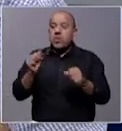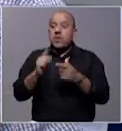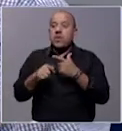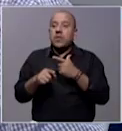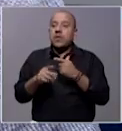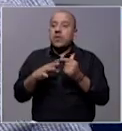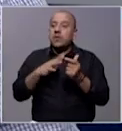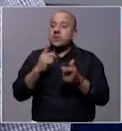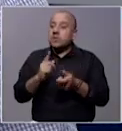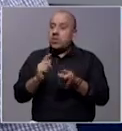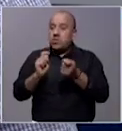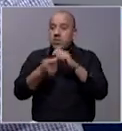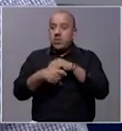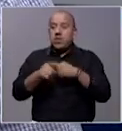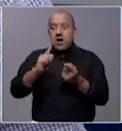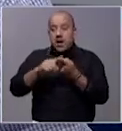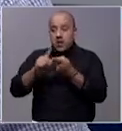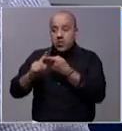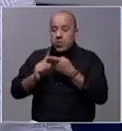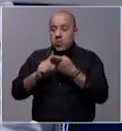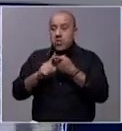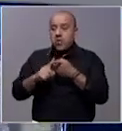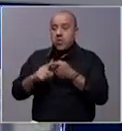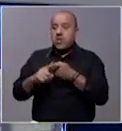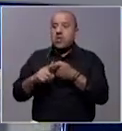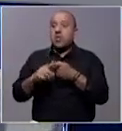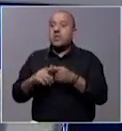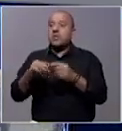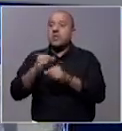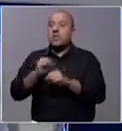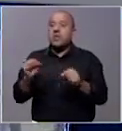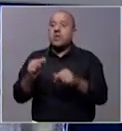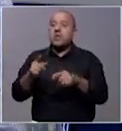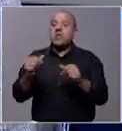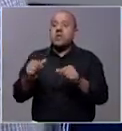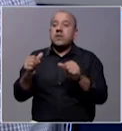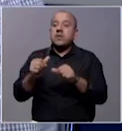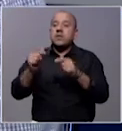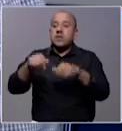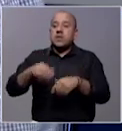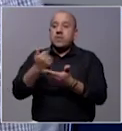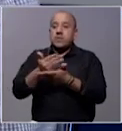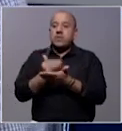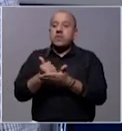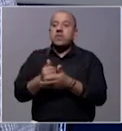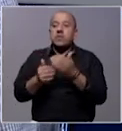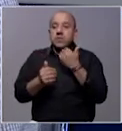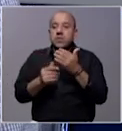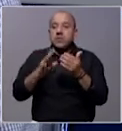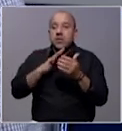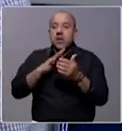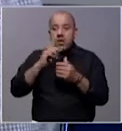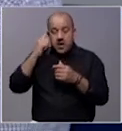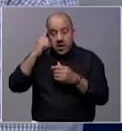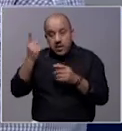que estos acuerdos que se han alcanzado en el plano nacional se puedan eventualmente generar en el plano departamental no lo sé creo que hay que procurar